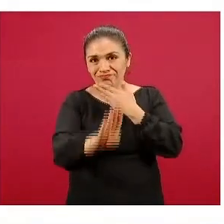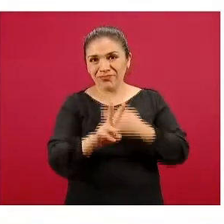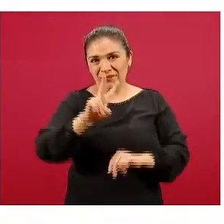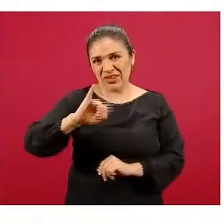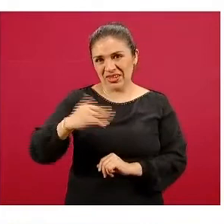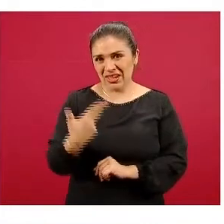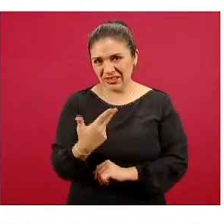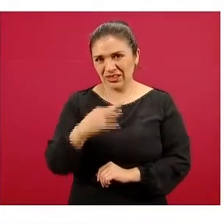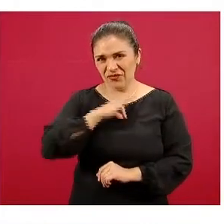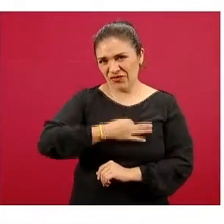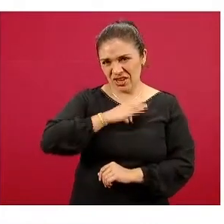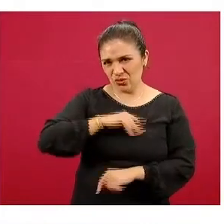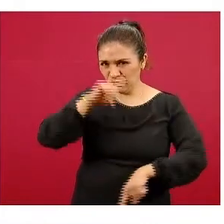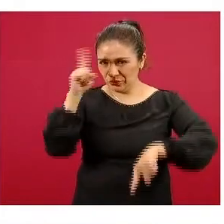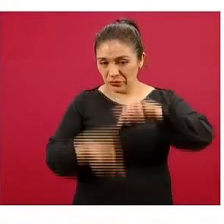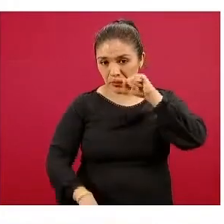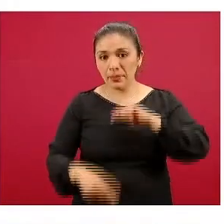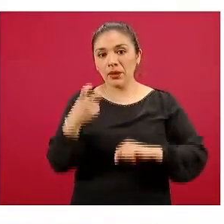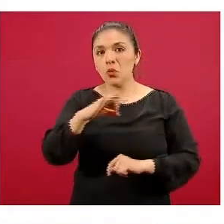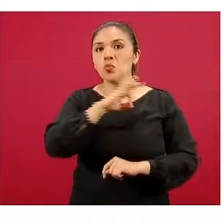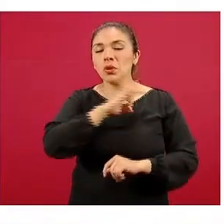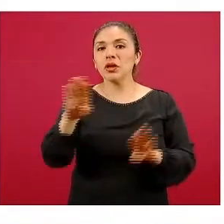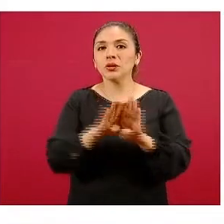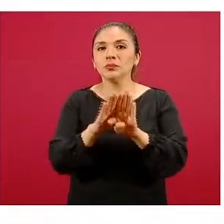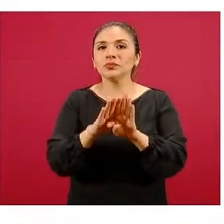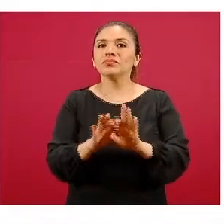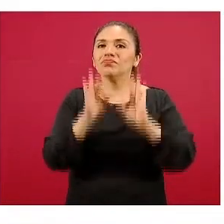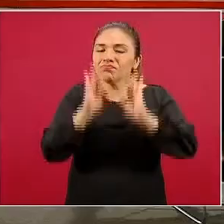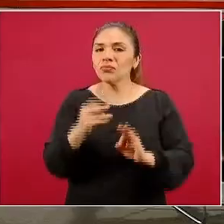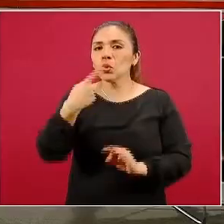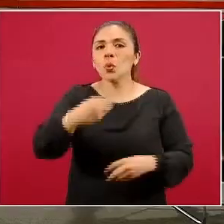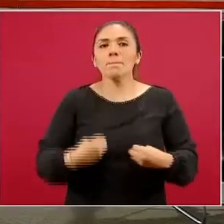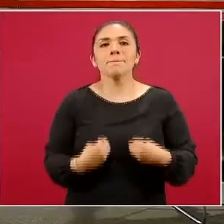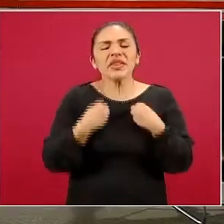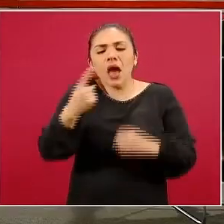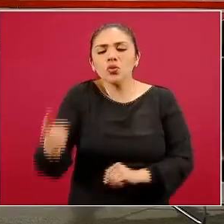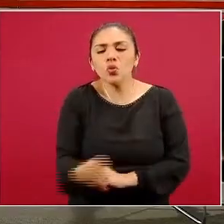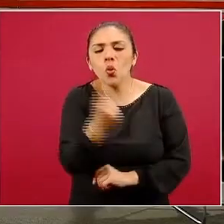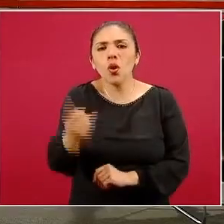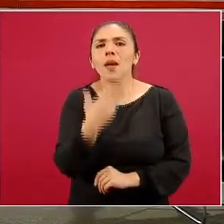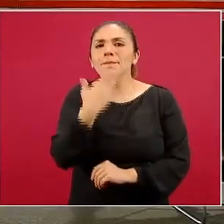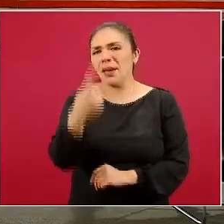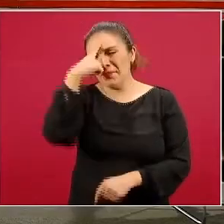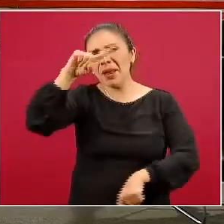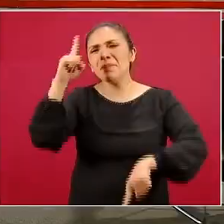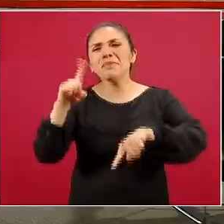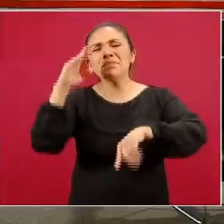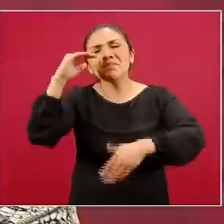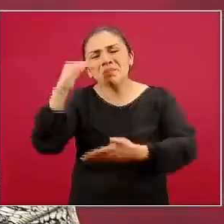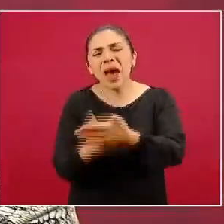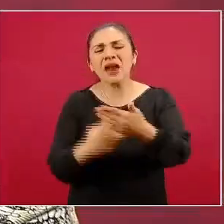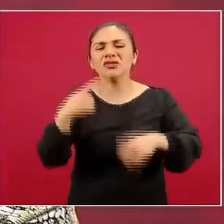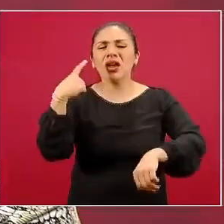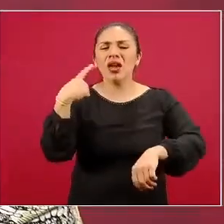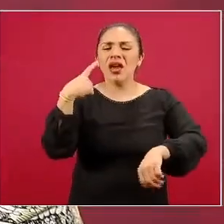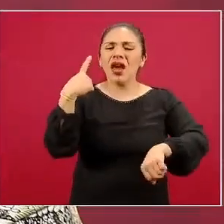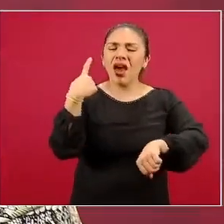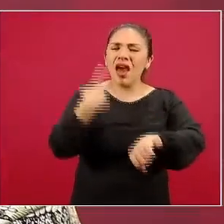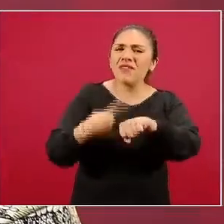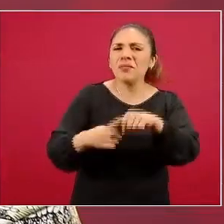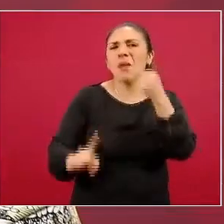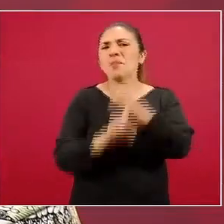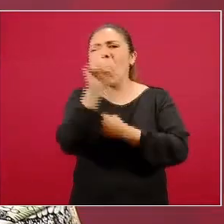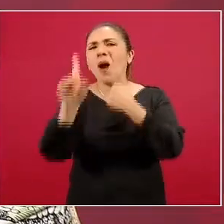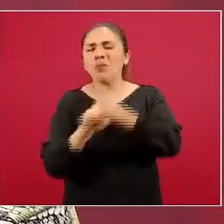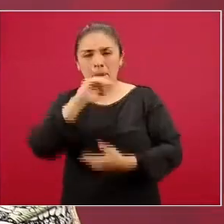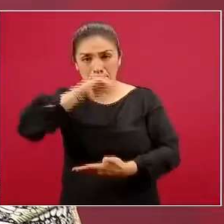les comentaba, es el tratamiento que nos permite tener una adecuada calidad de vida y evitar todas las complicaciones asociadas a la infección, y 6